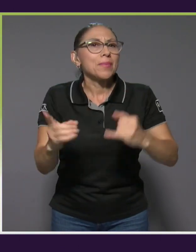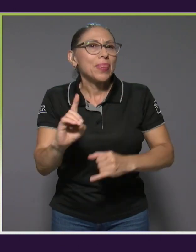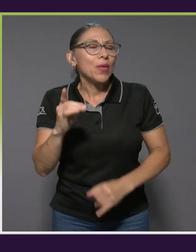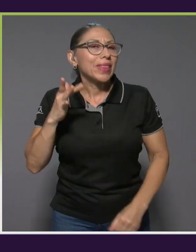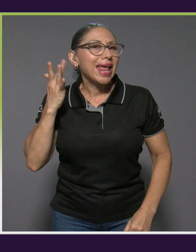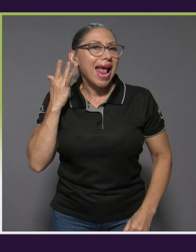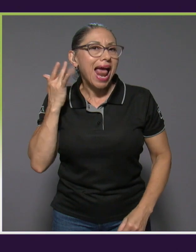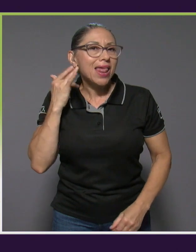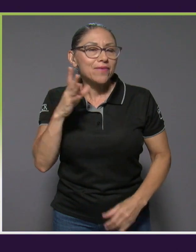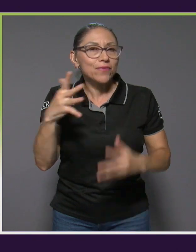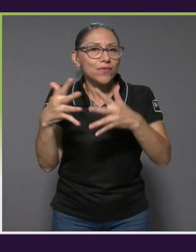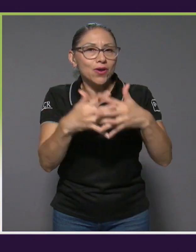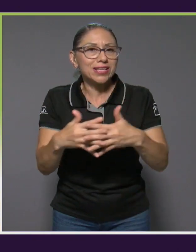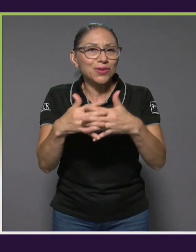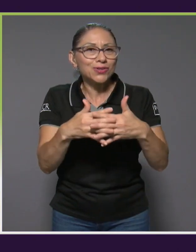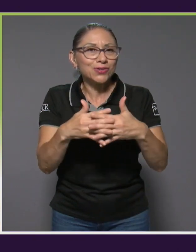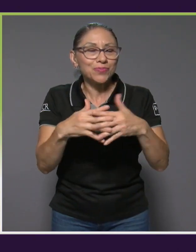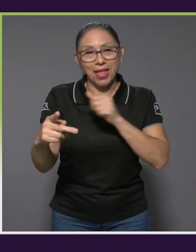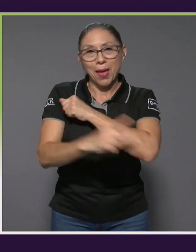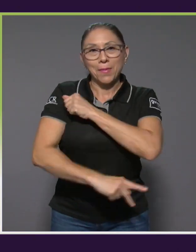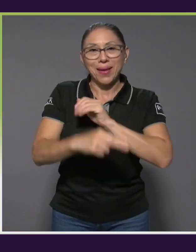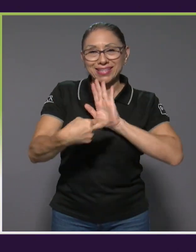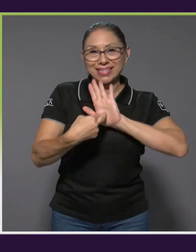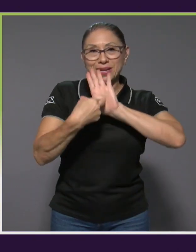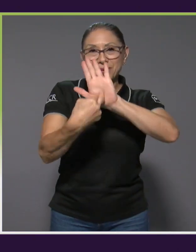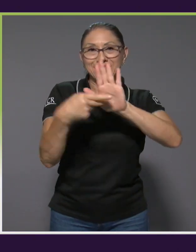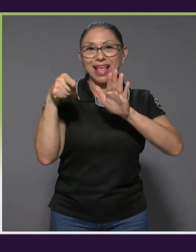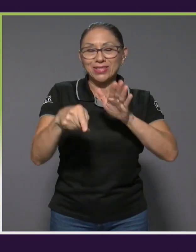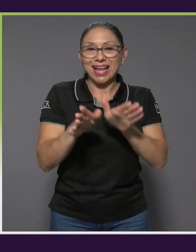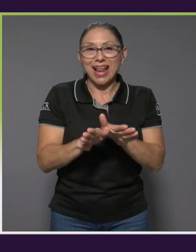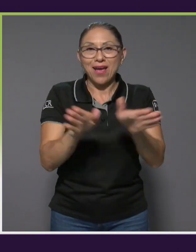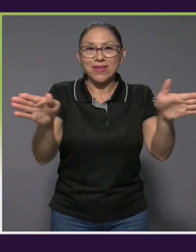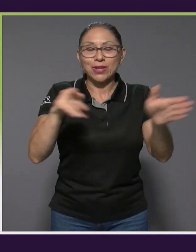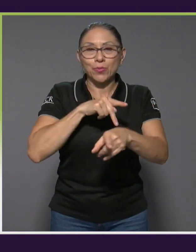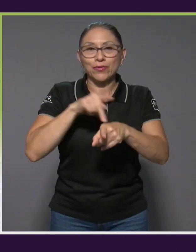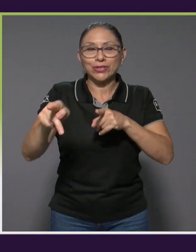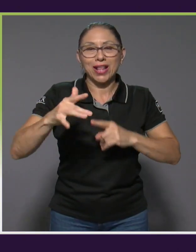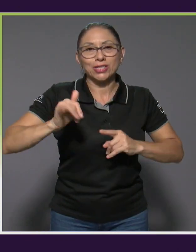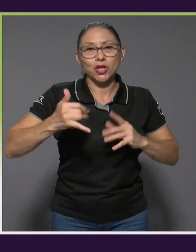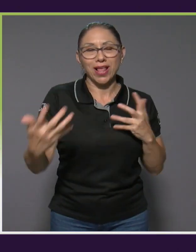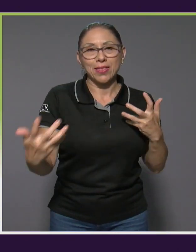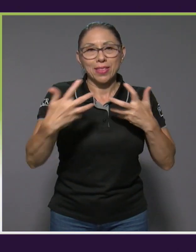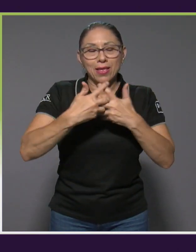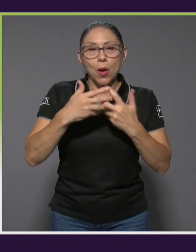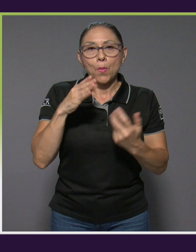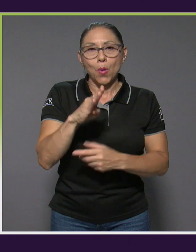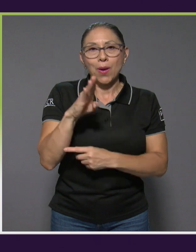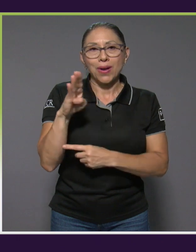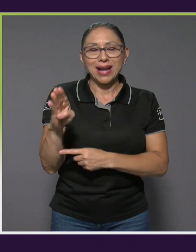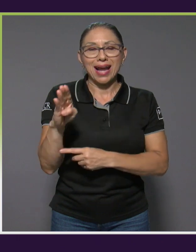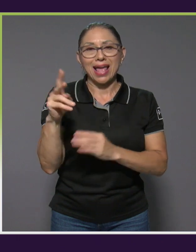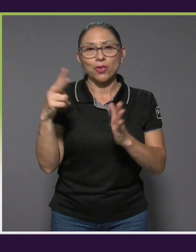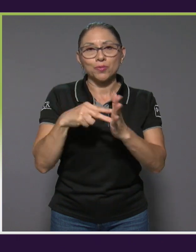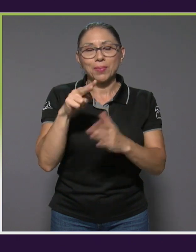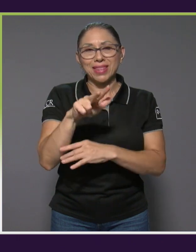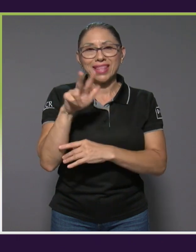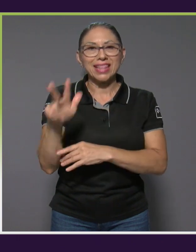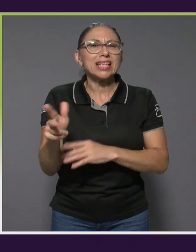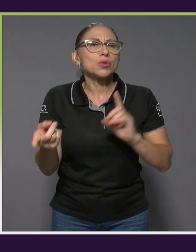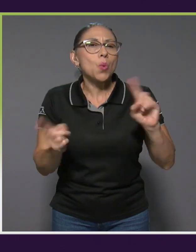Unidos. Los países representados en el Abierto Profesional de Surf Adaptado Boca Barranca 2023